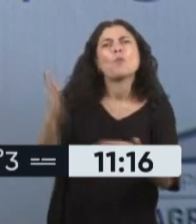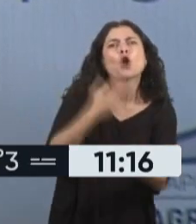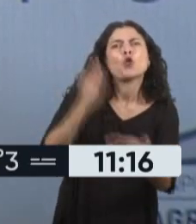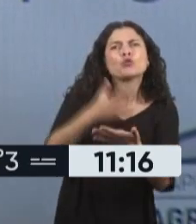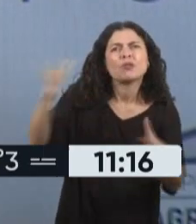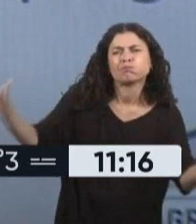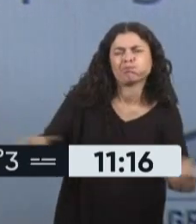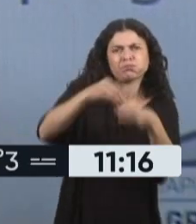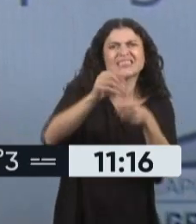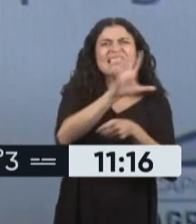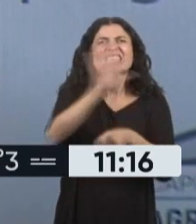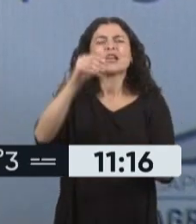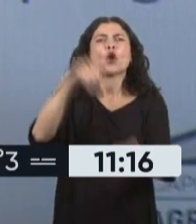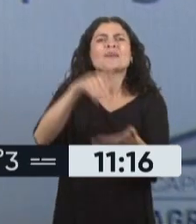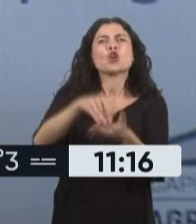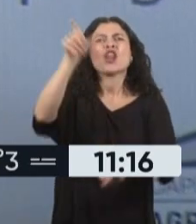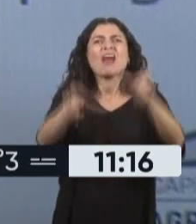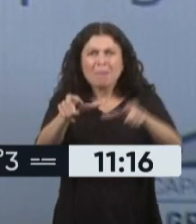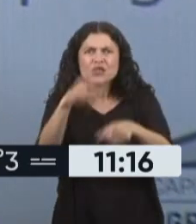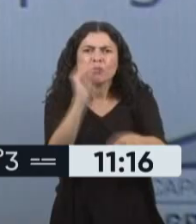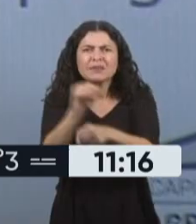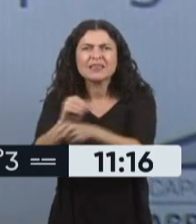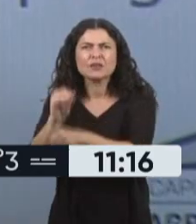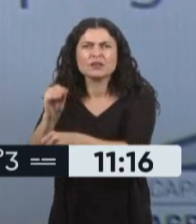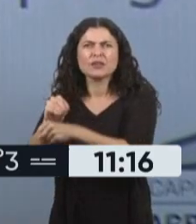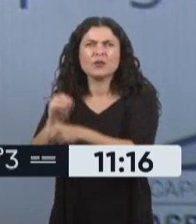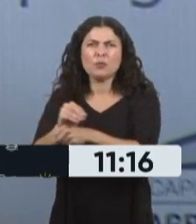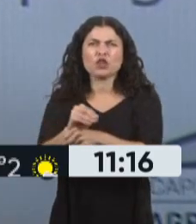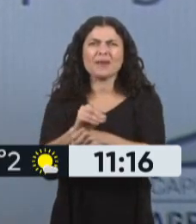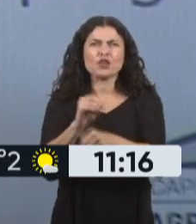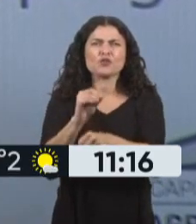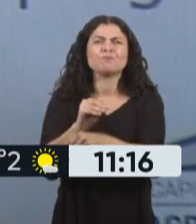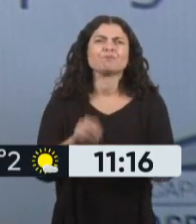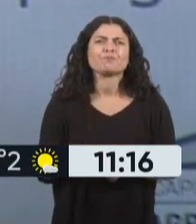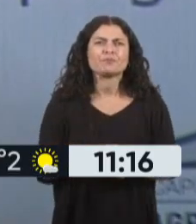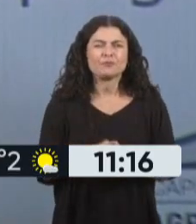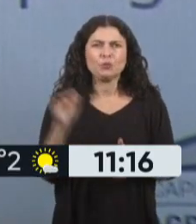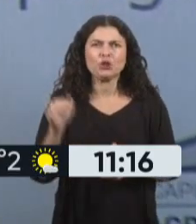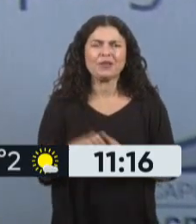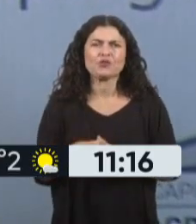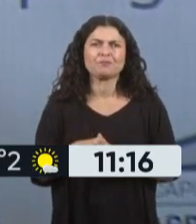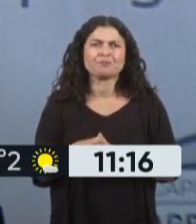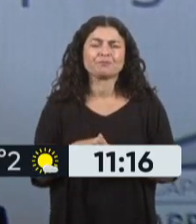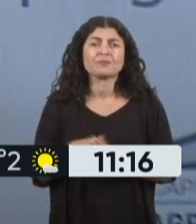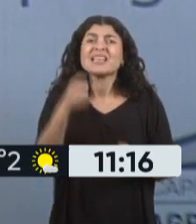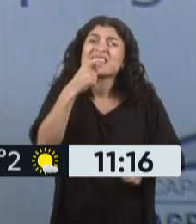un verdadero milagro, y podrían ser cientos de millones más si le sacamos el peso del Estado